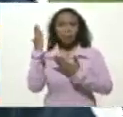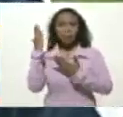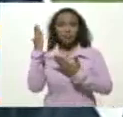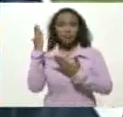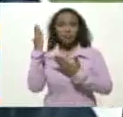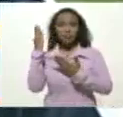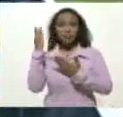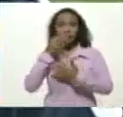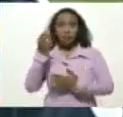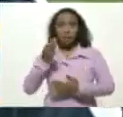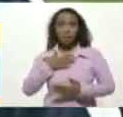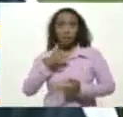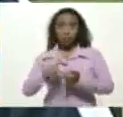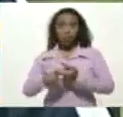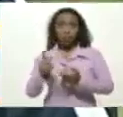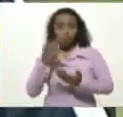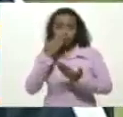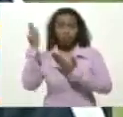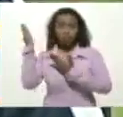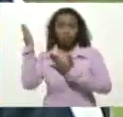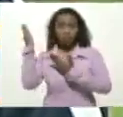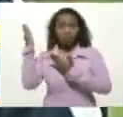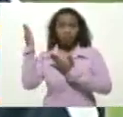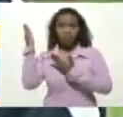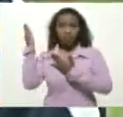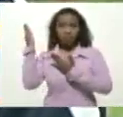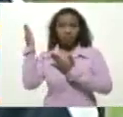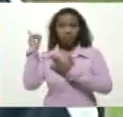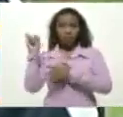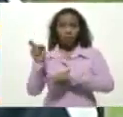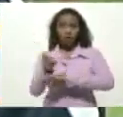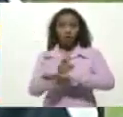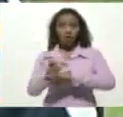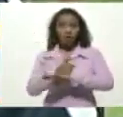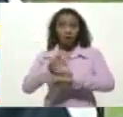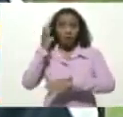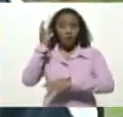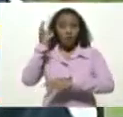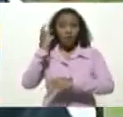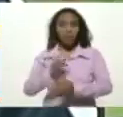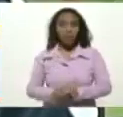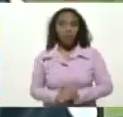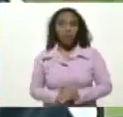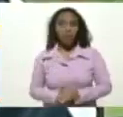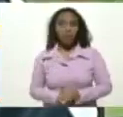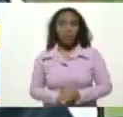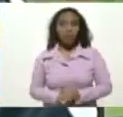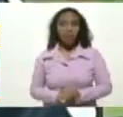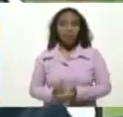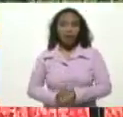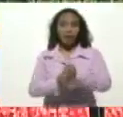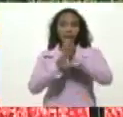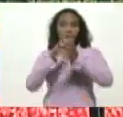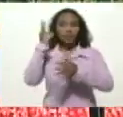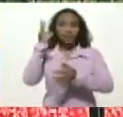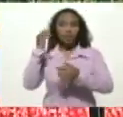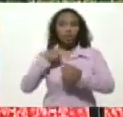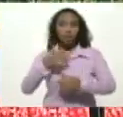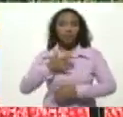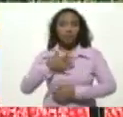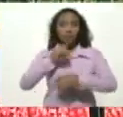¿Verdad, Silita? Bueno, este es un gobierno de las mujeres, de las lideresas. Yo me